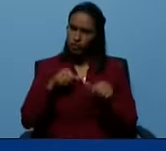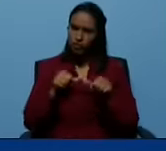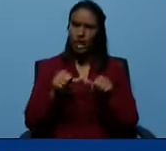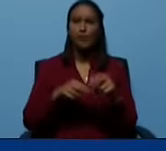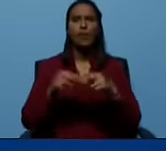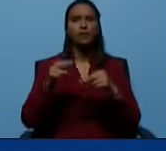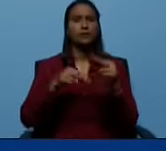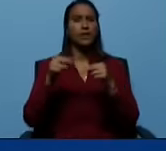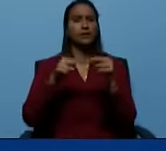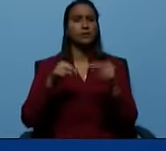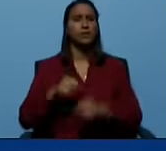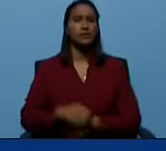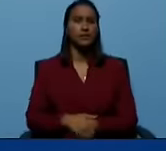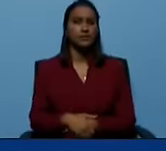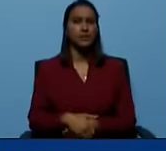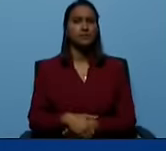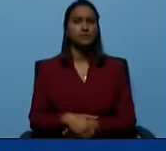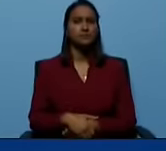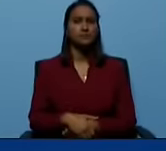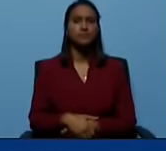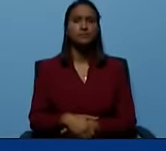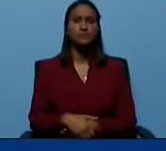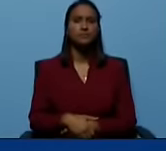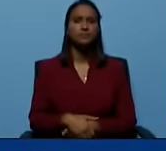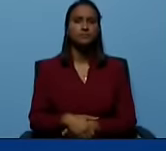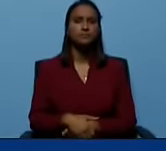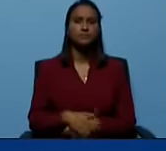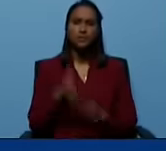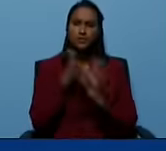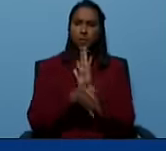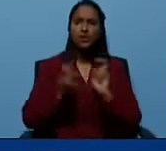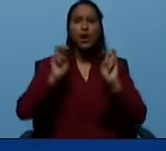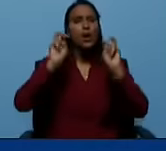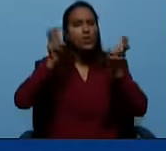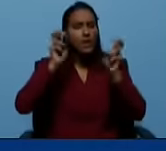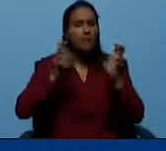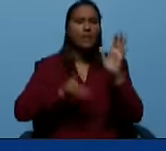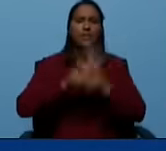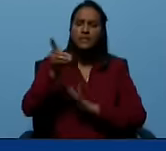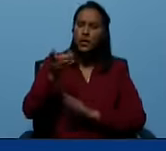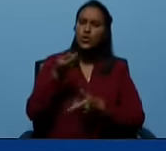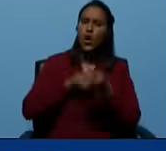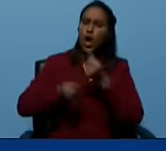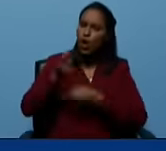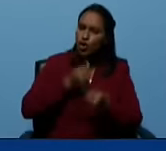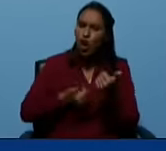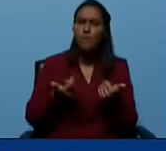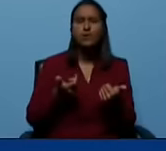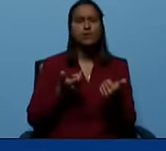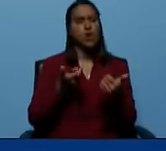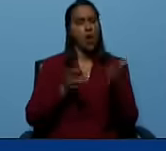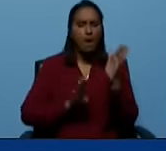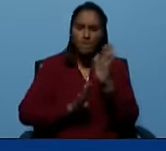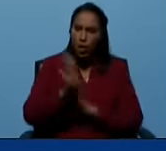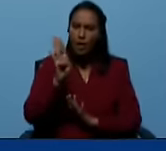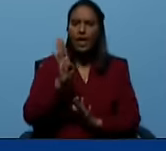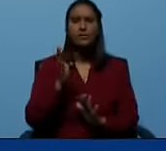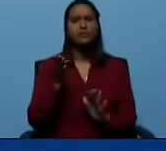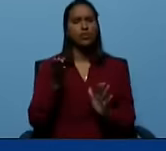construyendo respuestas nacionales a los temas del desarrollo económico, del progreso, de la prosperidad.